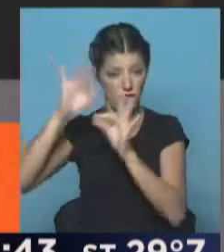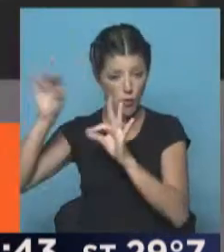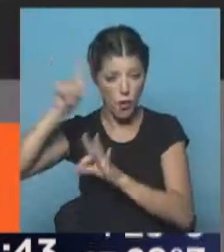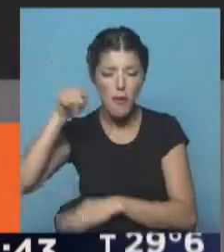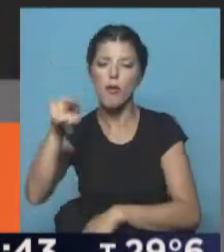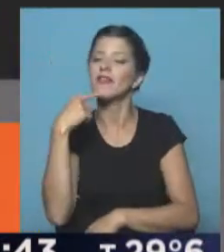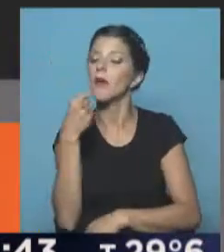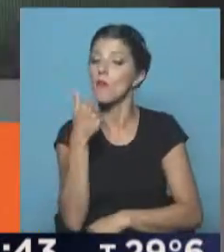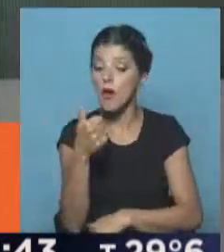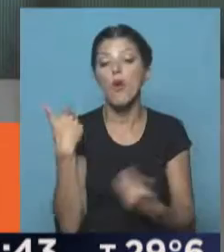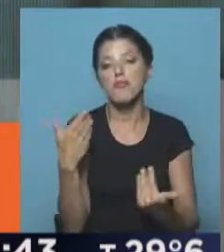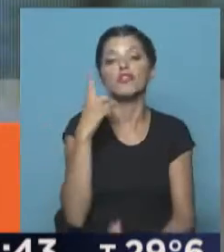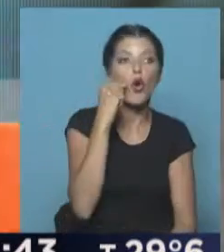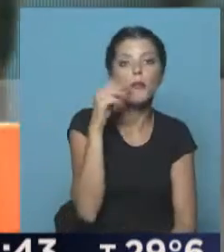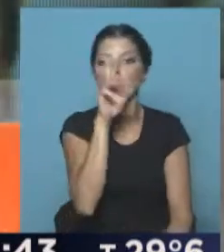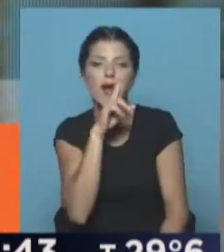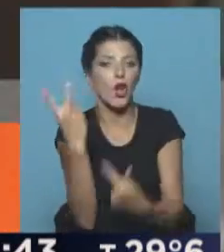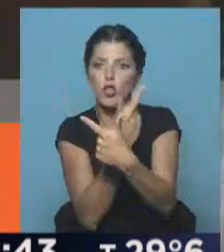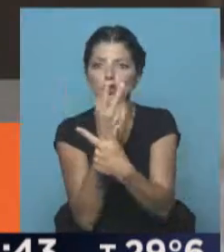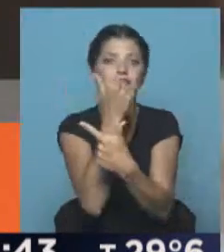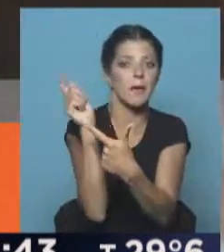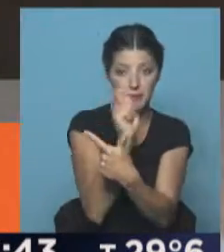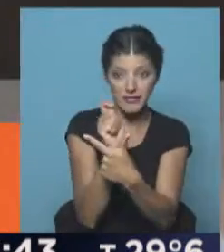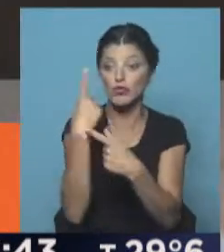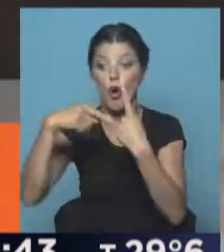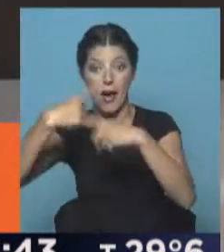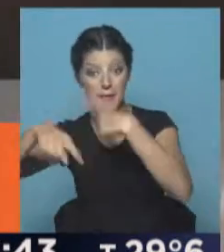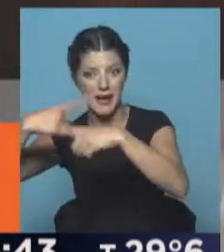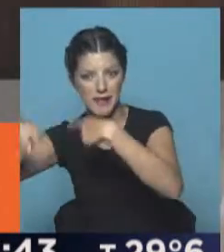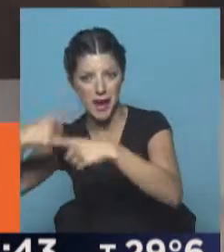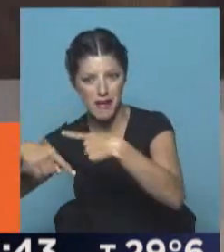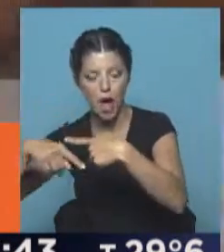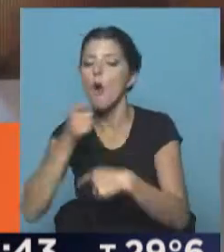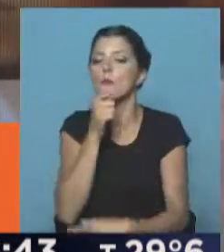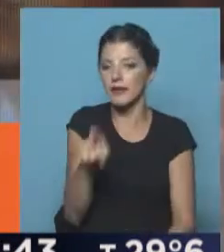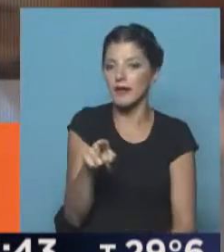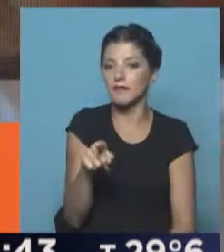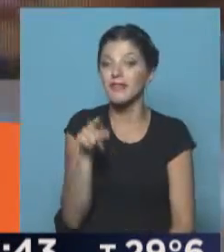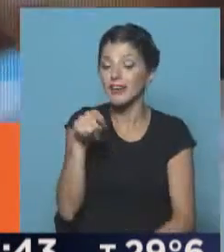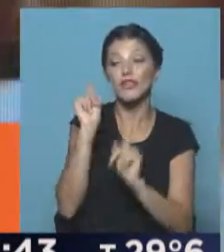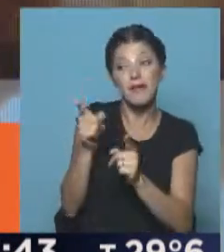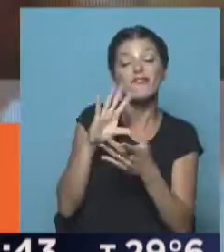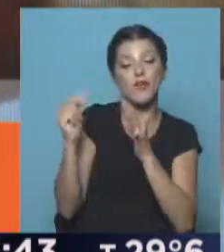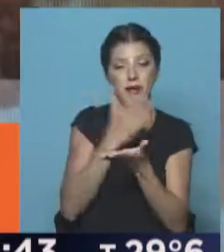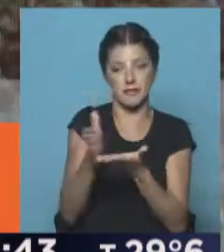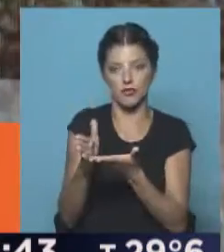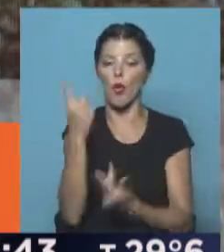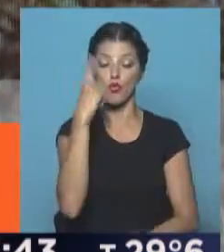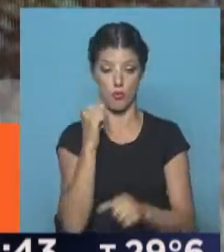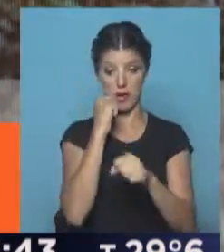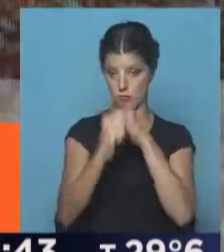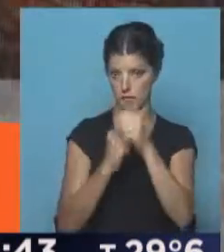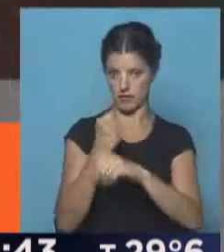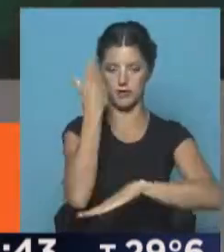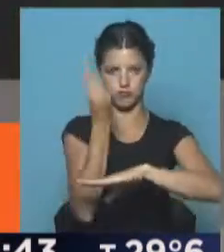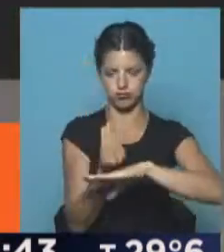pueden tomar 6 meses el varón, 6 meses la mujer, intercambiarlo. Porque esto evita otra cosa, que es discriminación a la hora de contratar en el mercado laboral. Así es. Que es un empresario que va a contratar a una